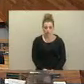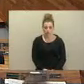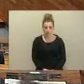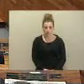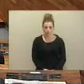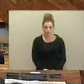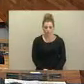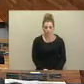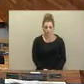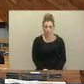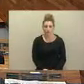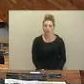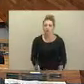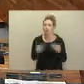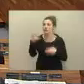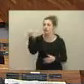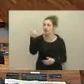Gracias, señor presidente.